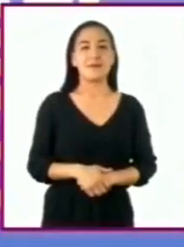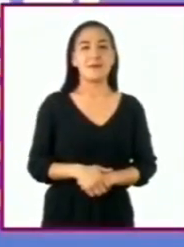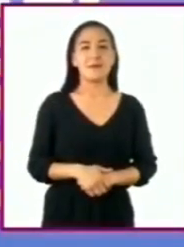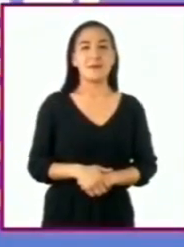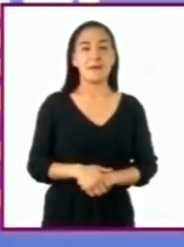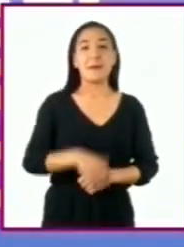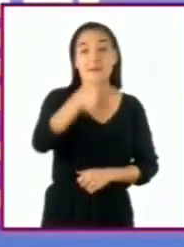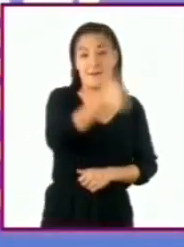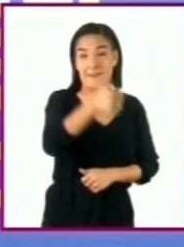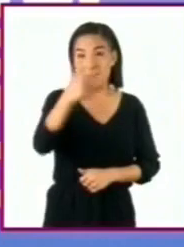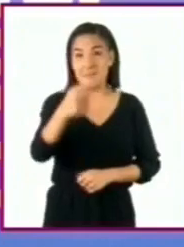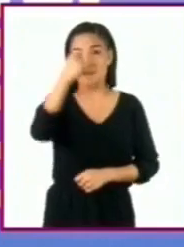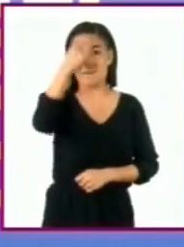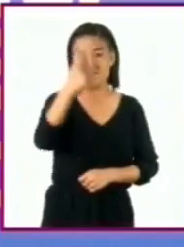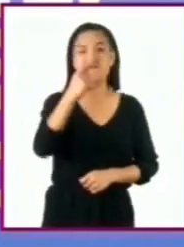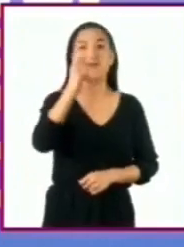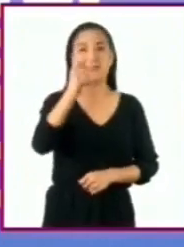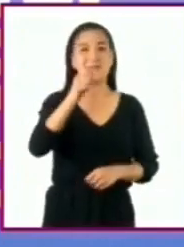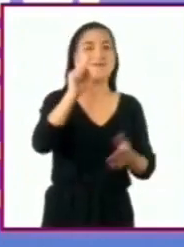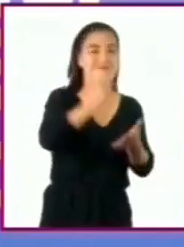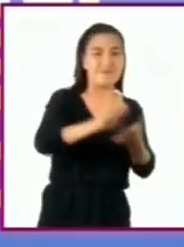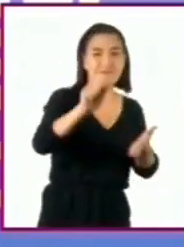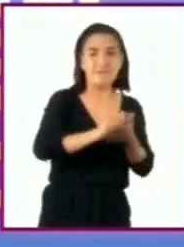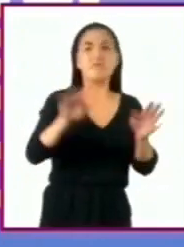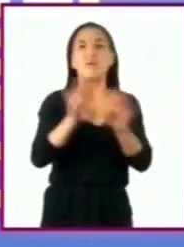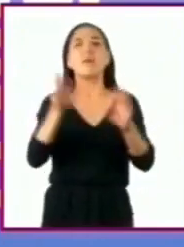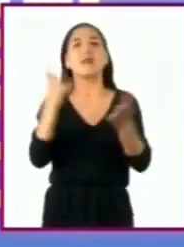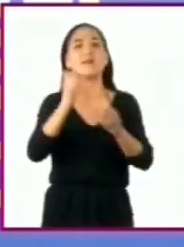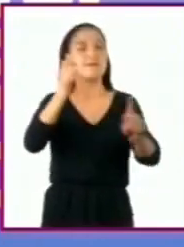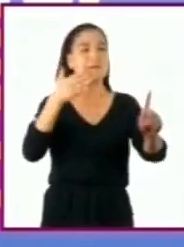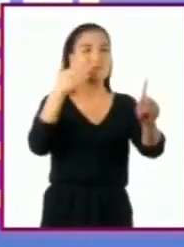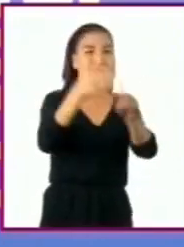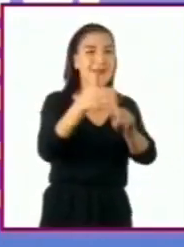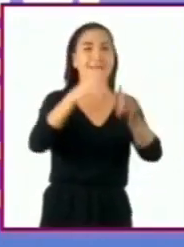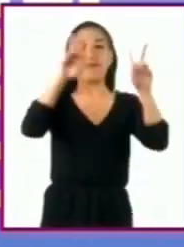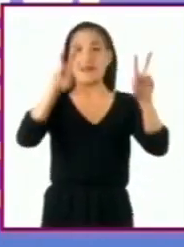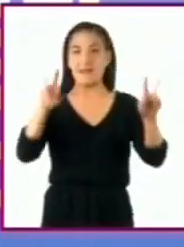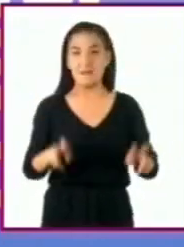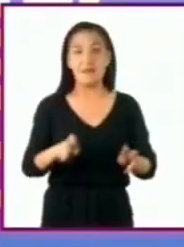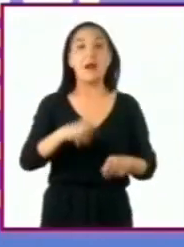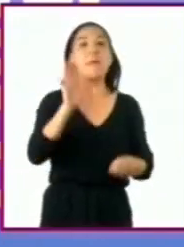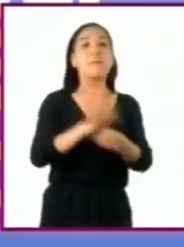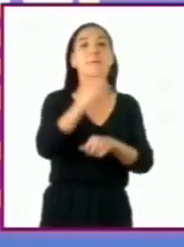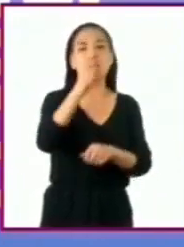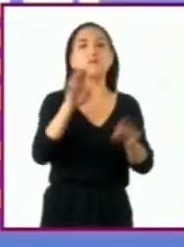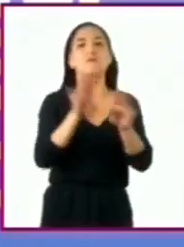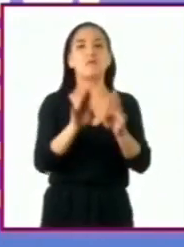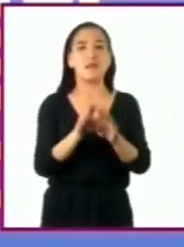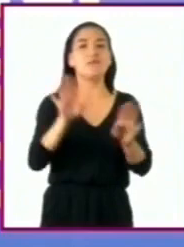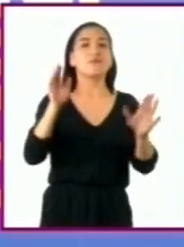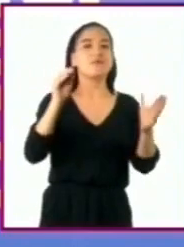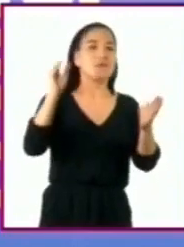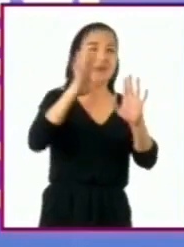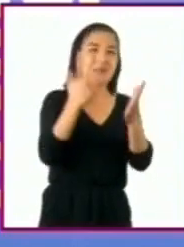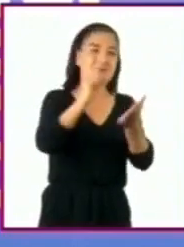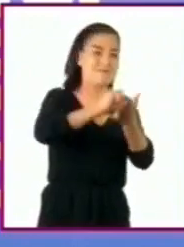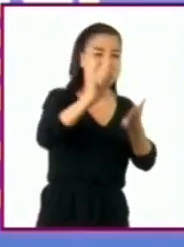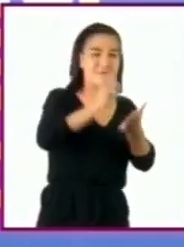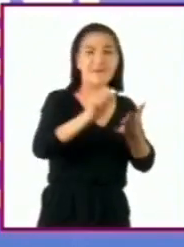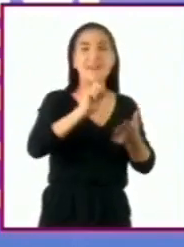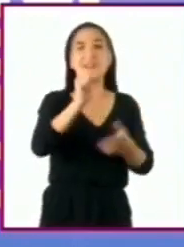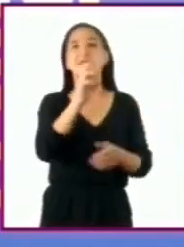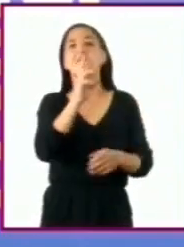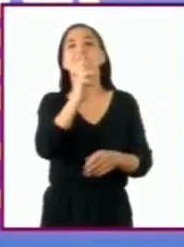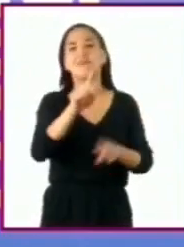cada autor hace énfasis en un aspecto particular del tema y por lo tanto aportará datos distintos de acuerdo con ese énfasis.